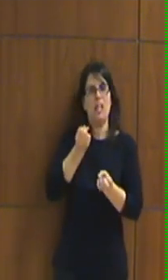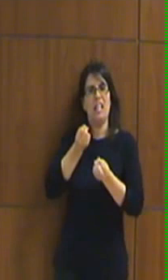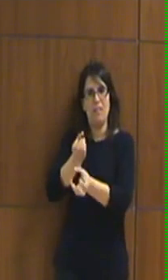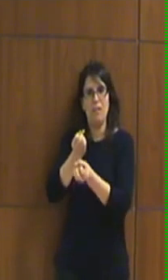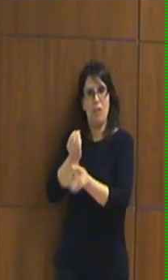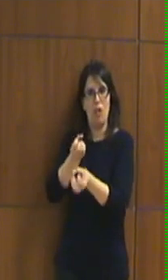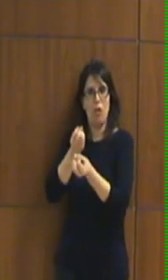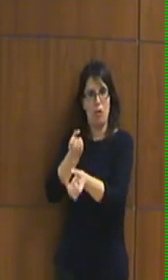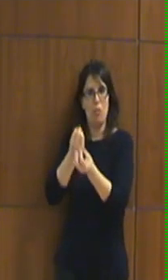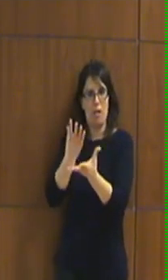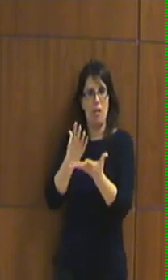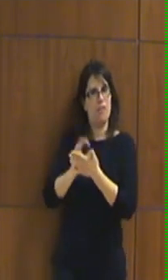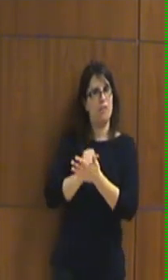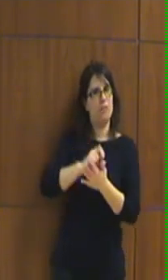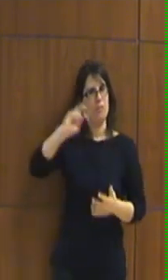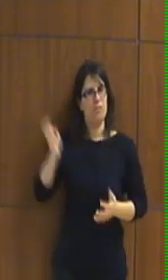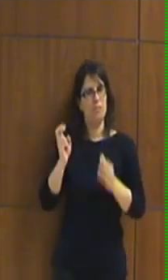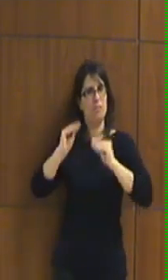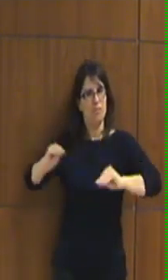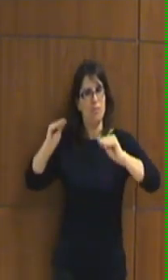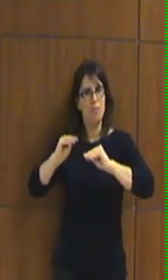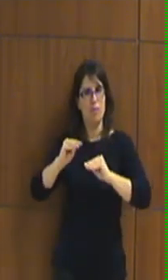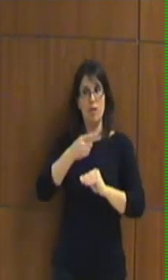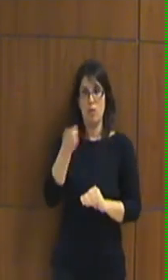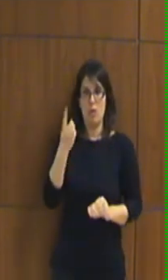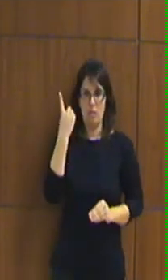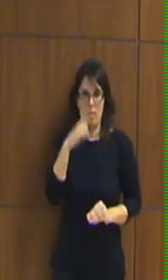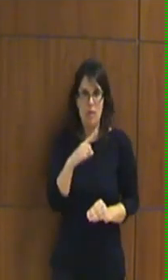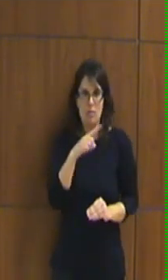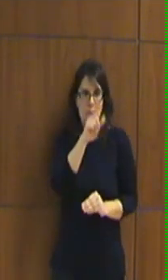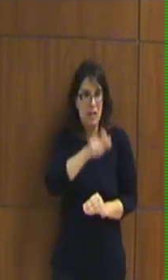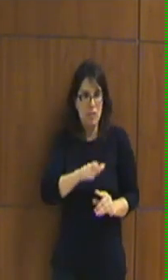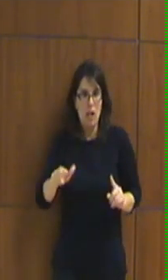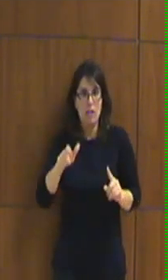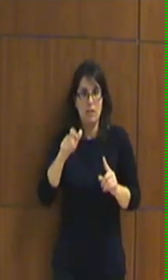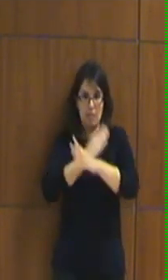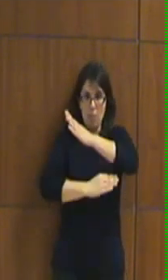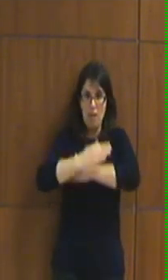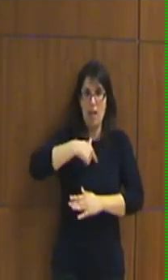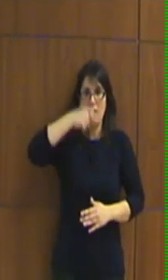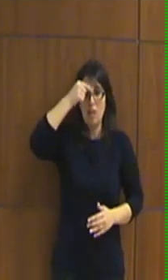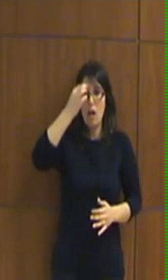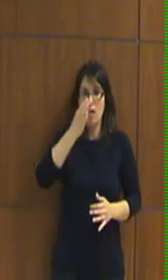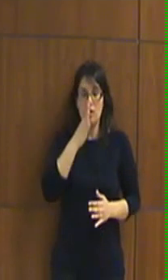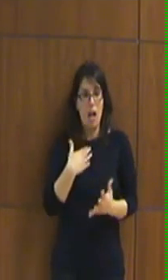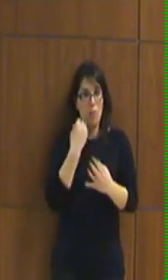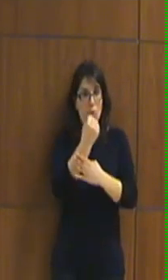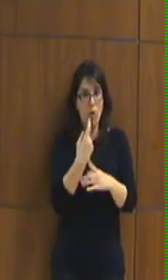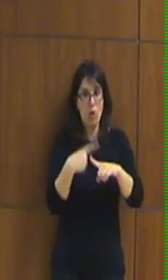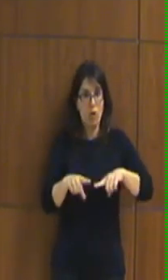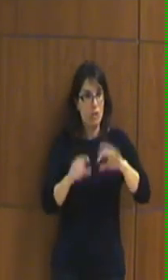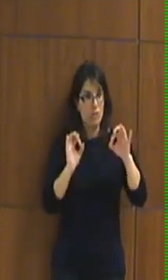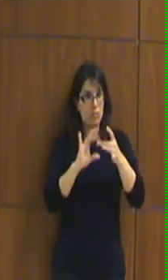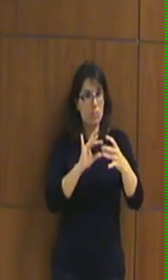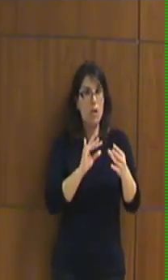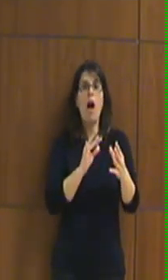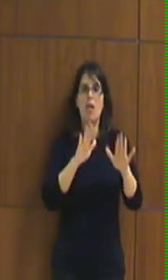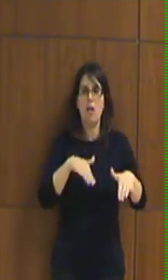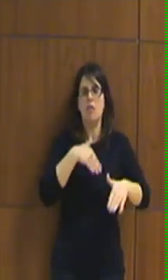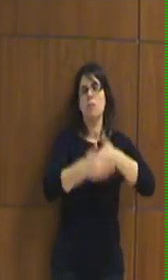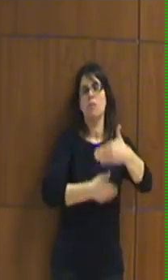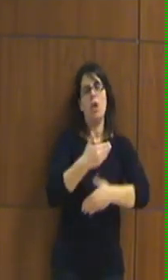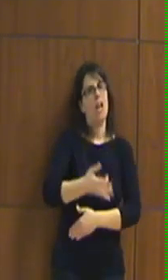que tienen los apoyos necesarios y que son personas totalmente eficaces. Y ese es un empresario convencido que además luego es